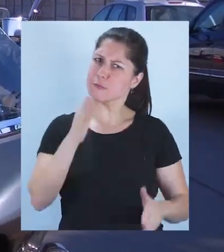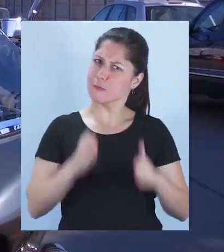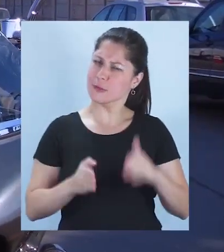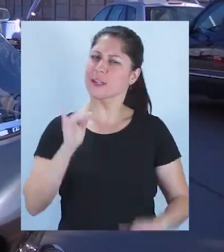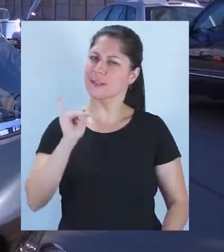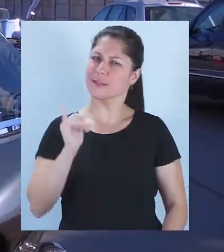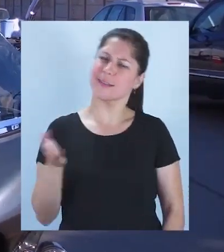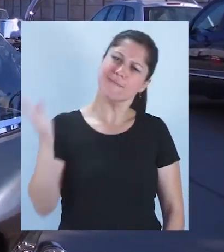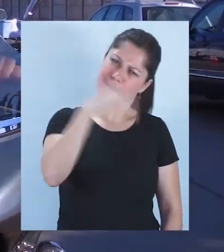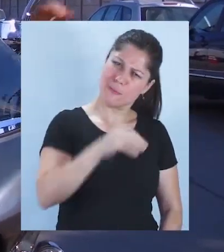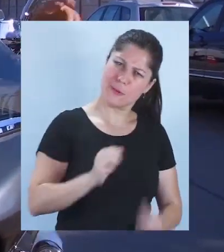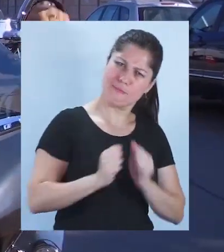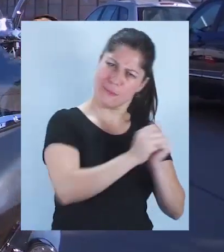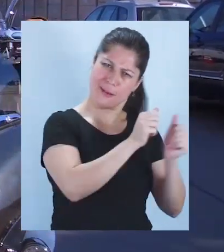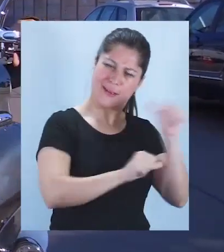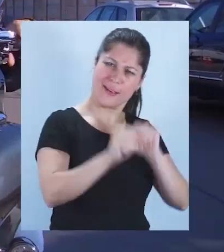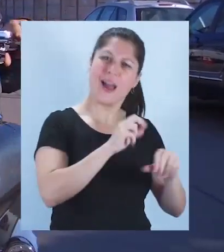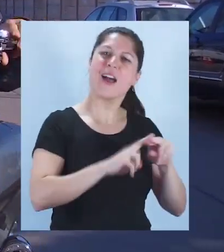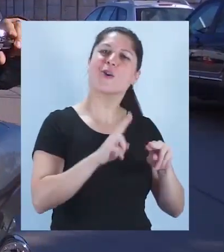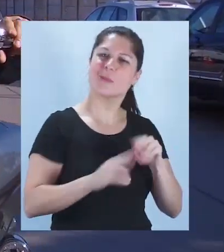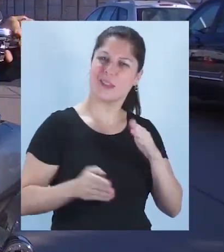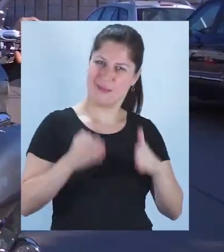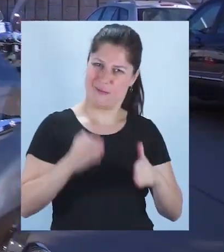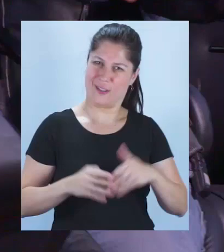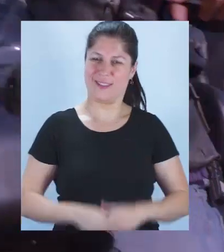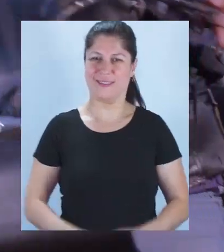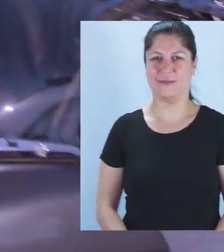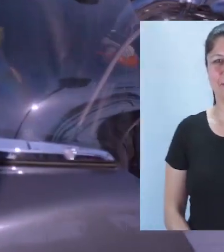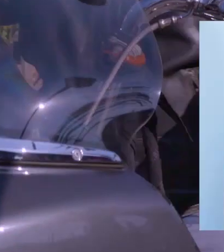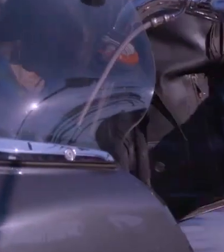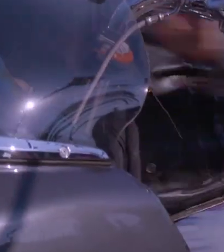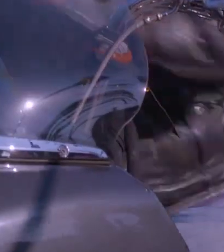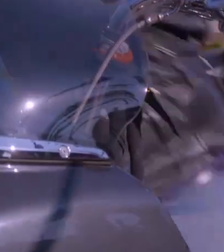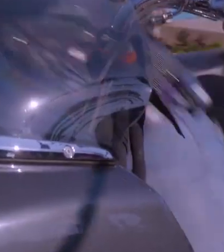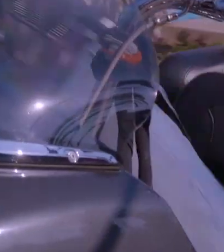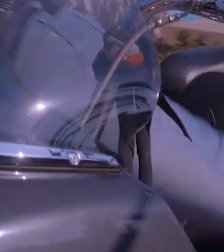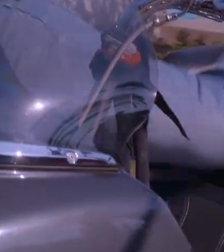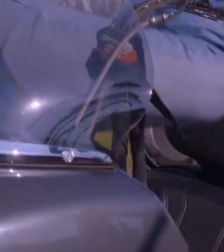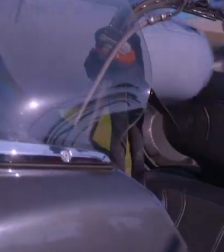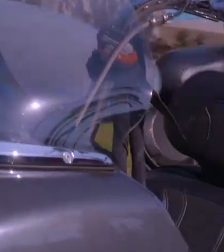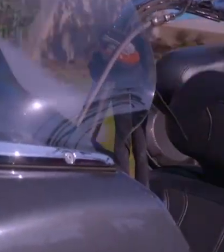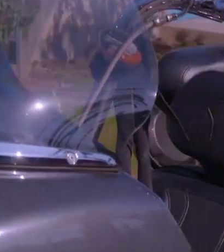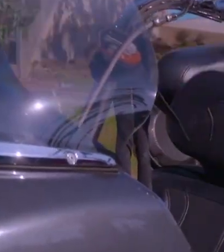robot? Sí. Te invito a mi laboratorio. Vamos a ver cómo se construye un robot. Vamos.